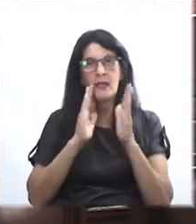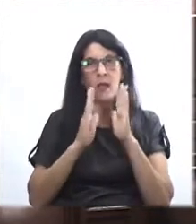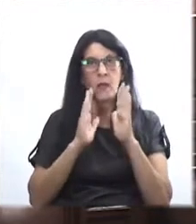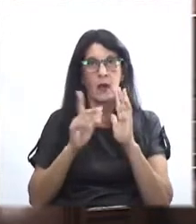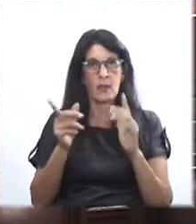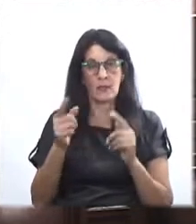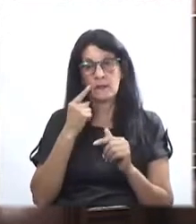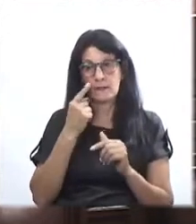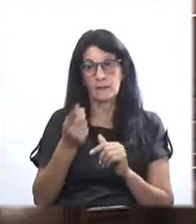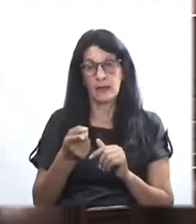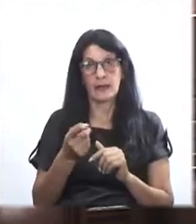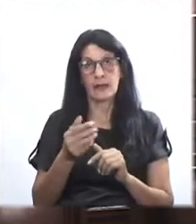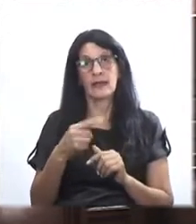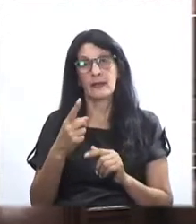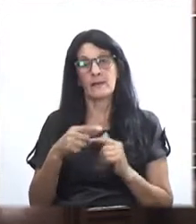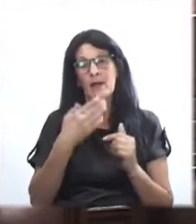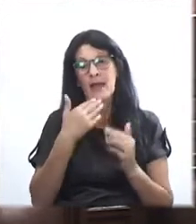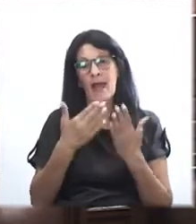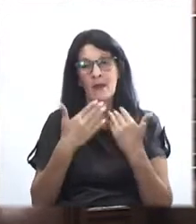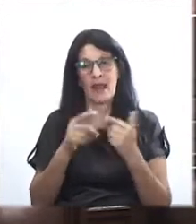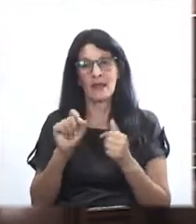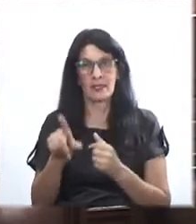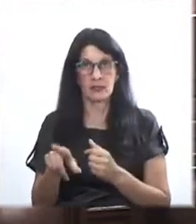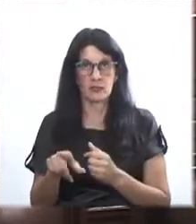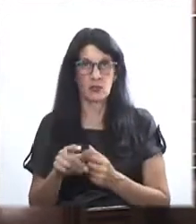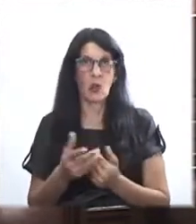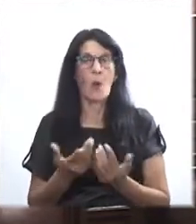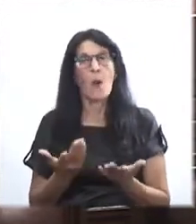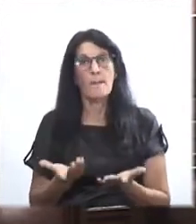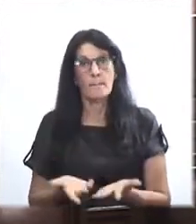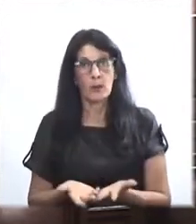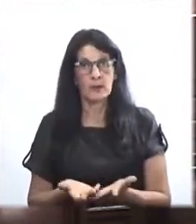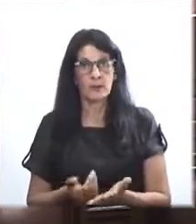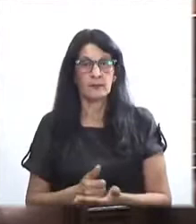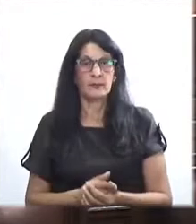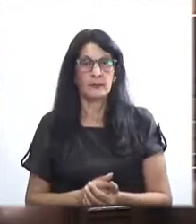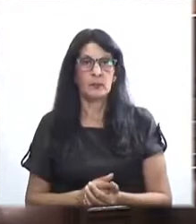que frecuentemente le van a hablar de eso. Y bueno, entonces,